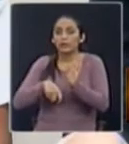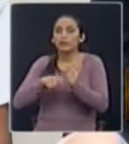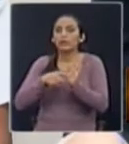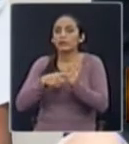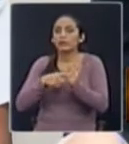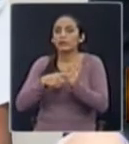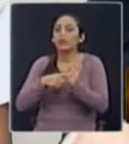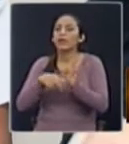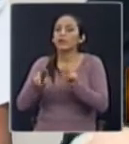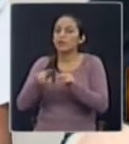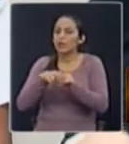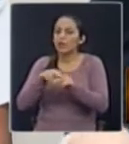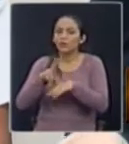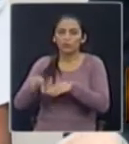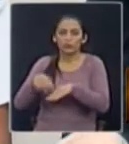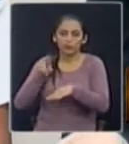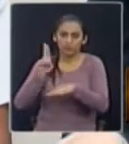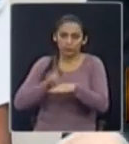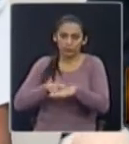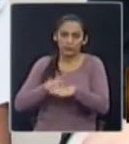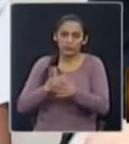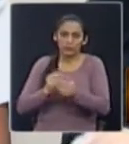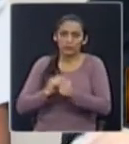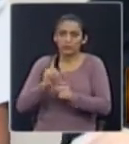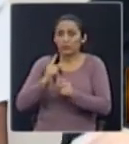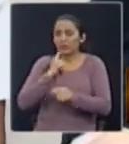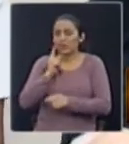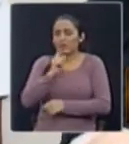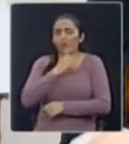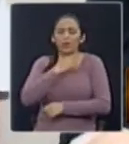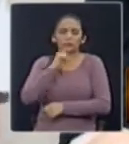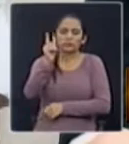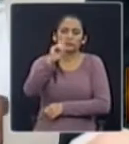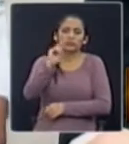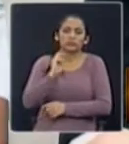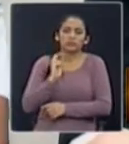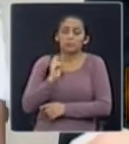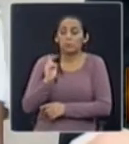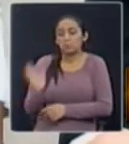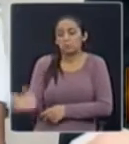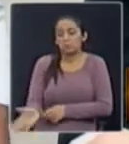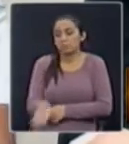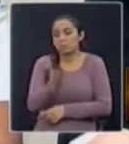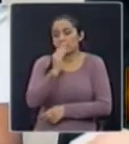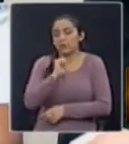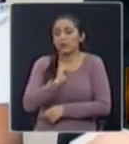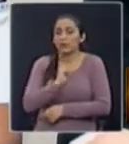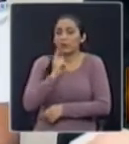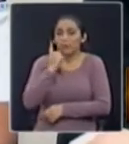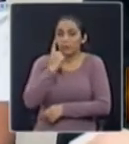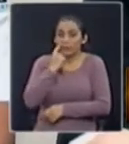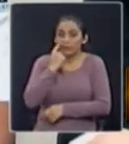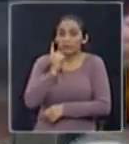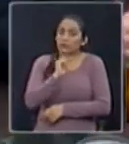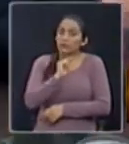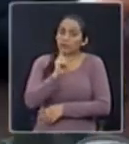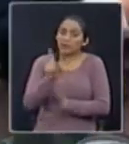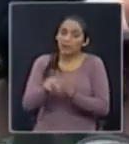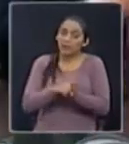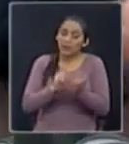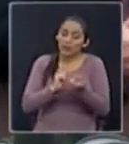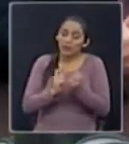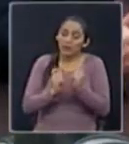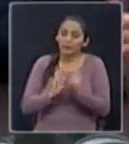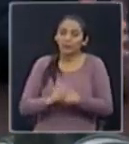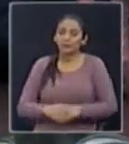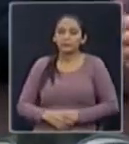regular. Si a alguien no le gusta el tema, tienen que acudir a la legislatura del país y cambiar la ley. Se habló sobre